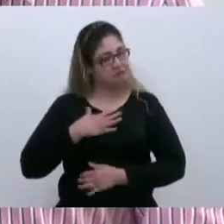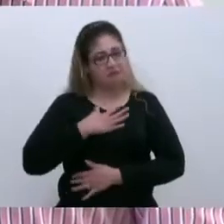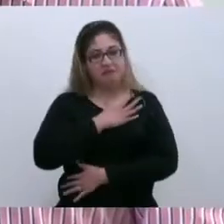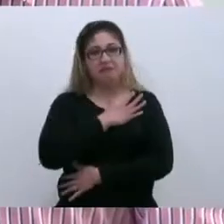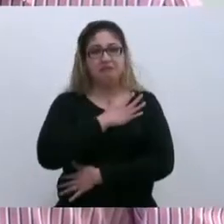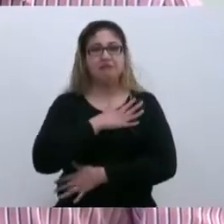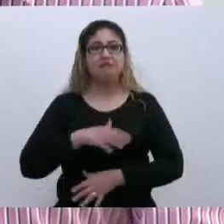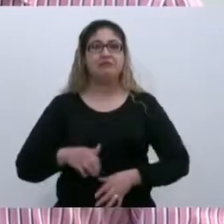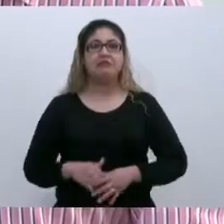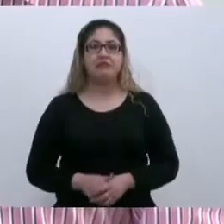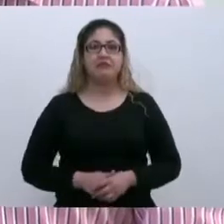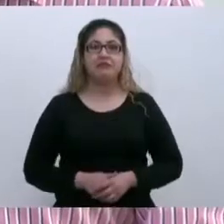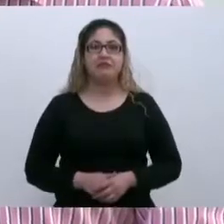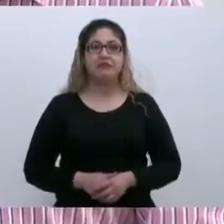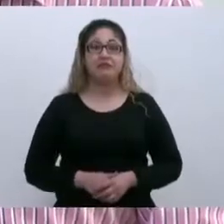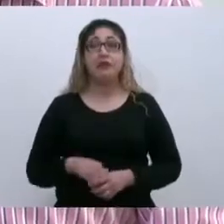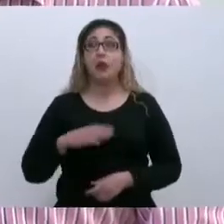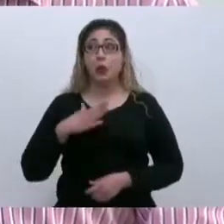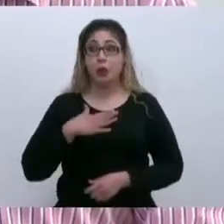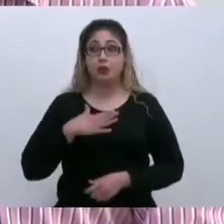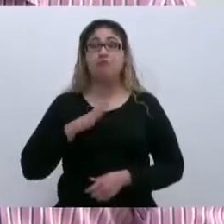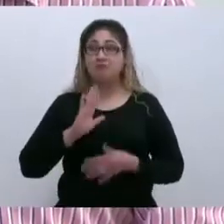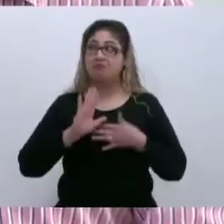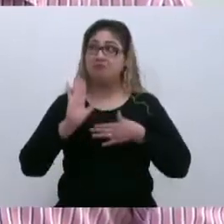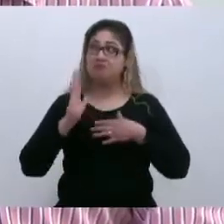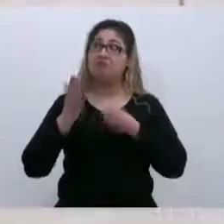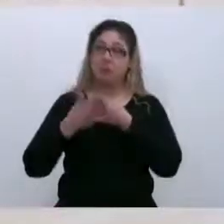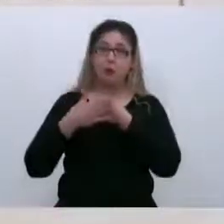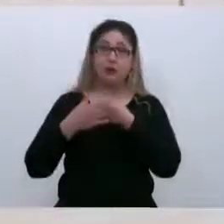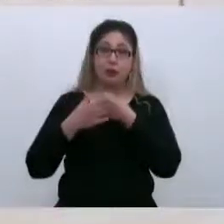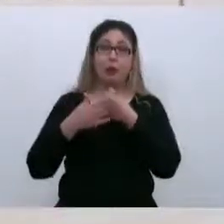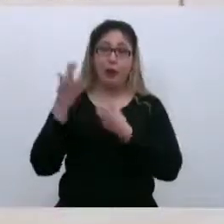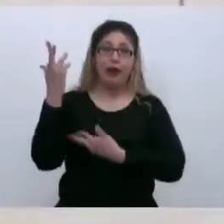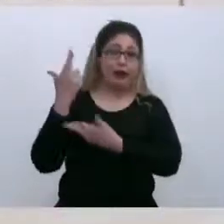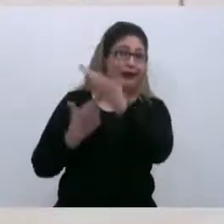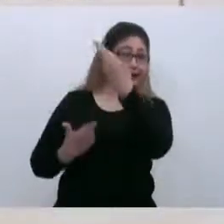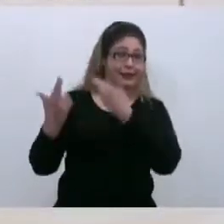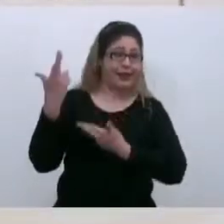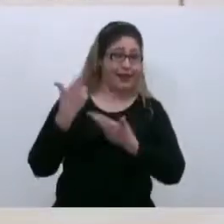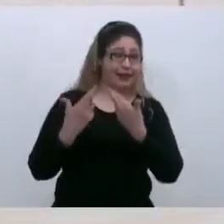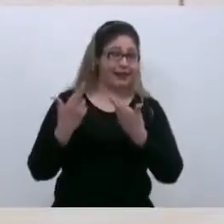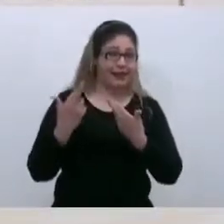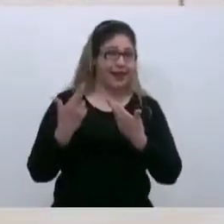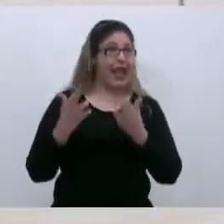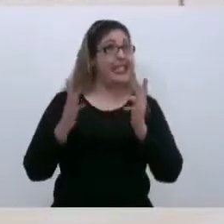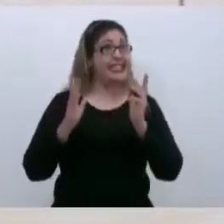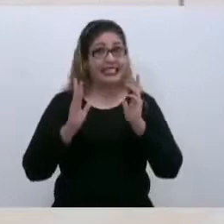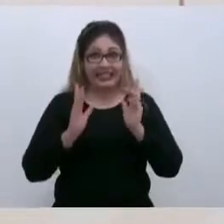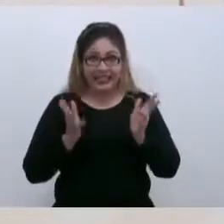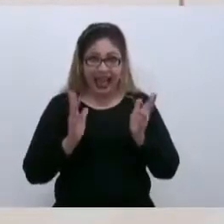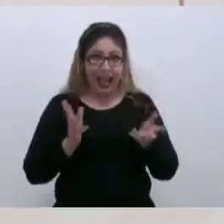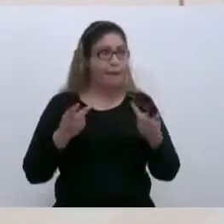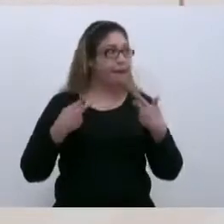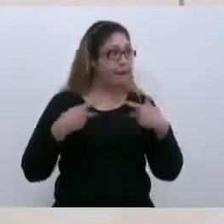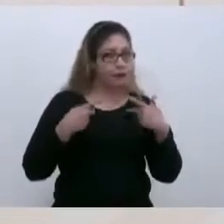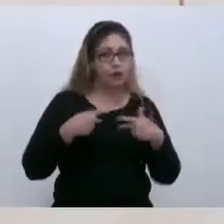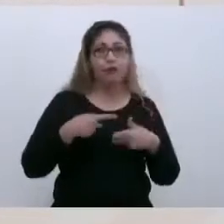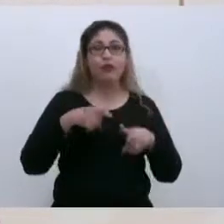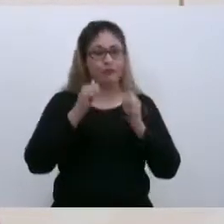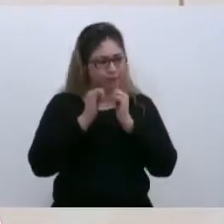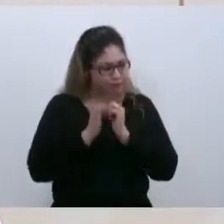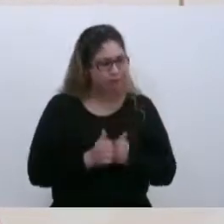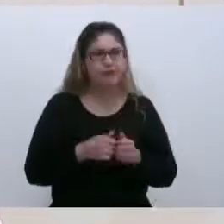Voy a regresar a este hospital cuando ya esté completamente equipado y